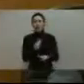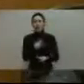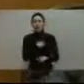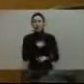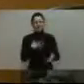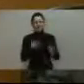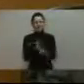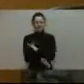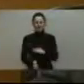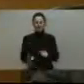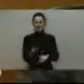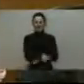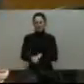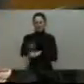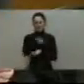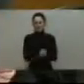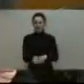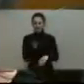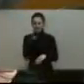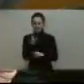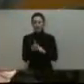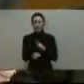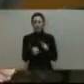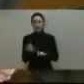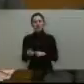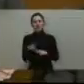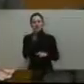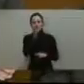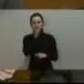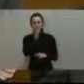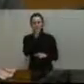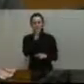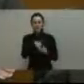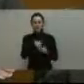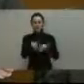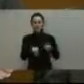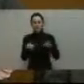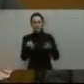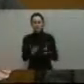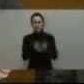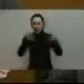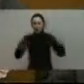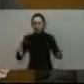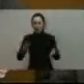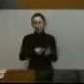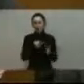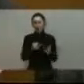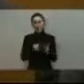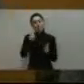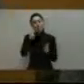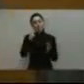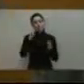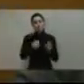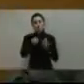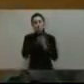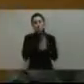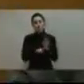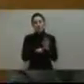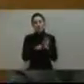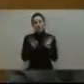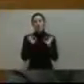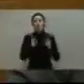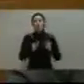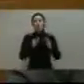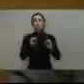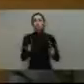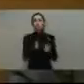Falso. Después de las promesas electoralistas de proyectos faraónicos, dígame qué actuaciones figuraban en el proyecto que no